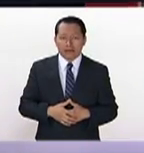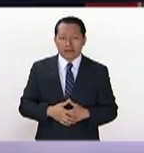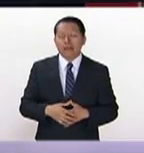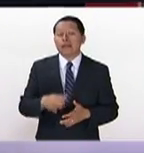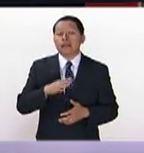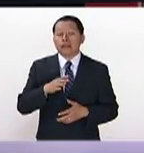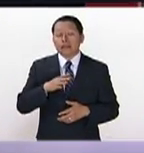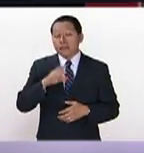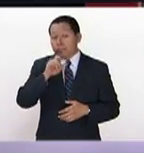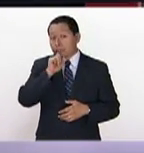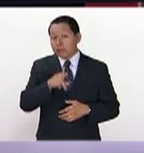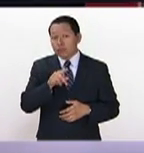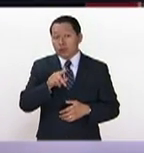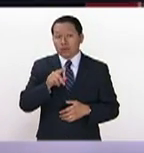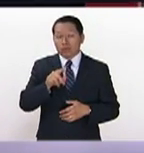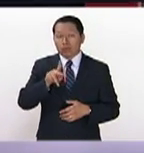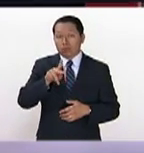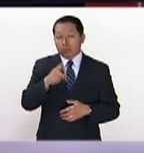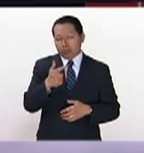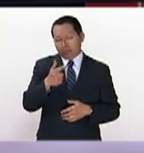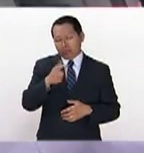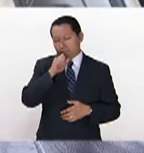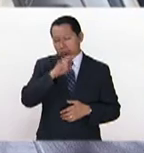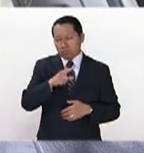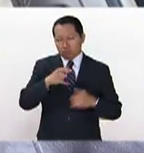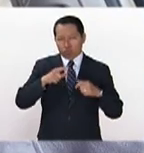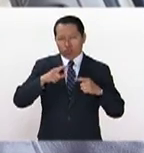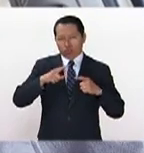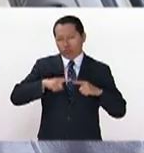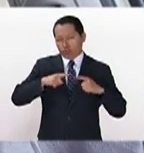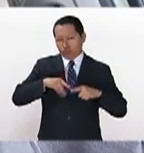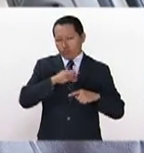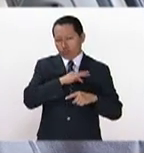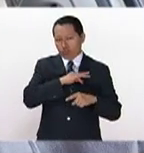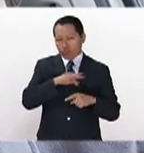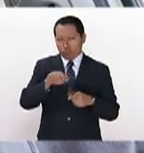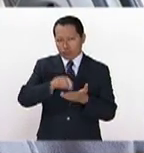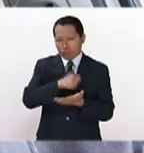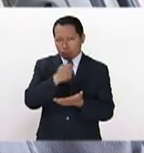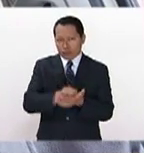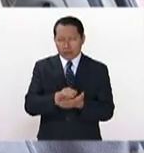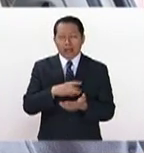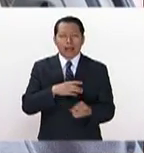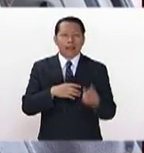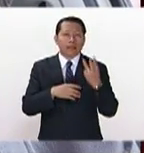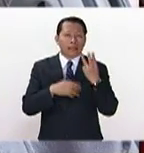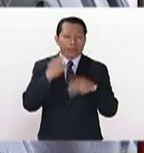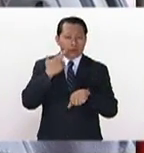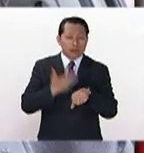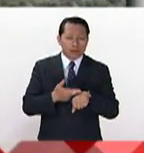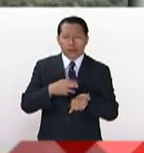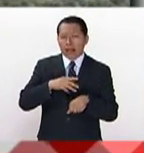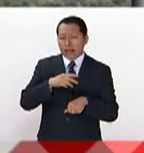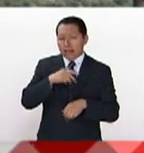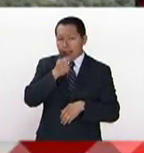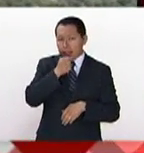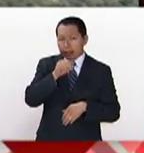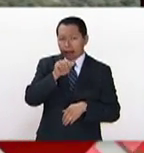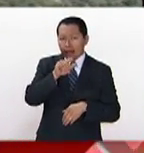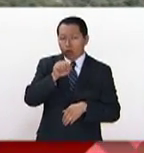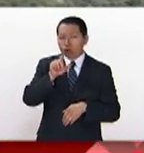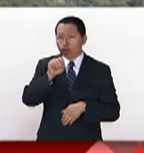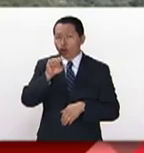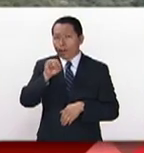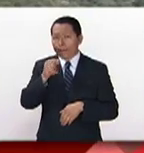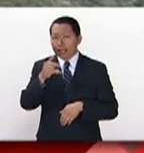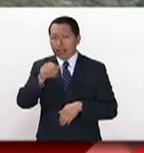Elementos de la Procuraduría General de Justicia de Tamaulipas detuvieron a 3 presuntos responsables del asesinato del periodista Carlos Domínguez